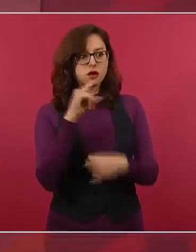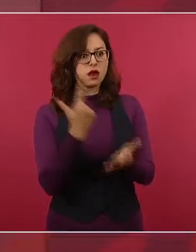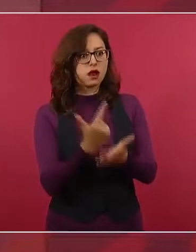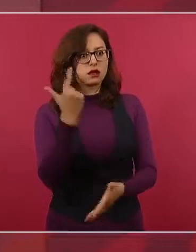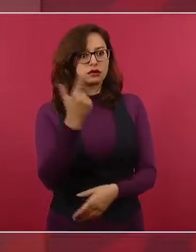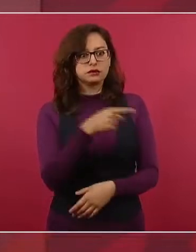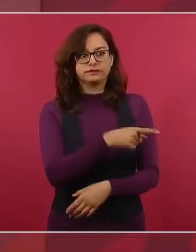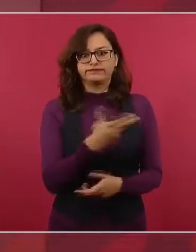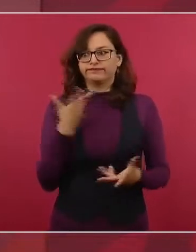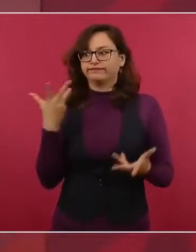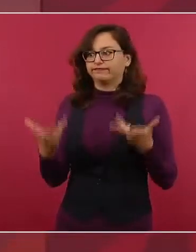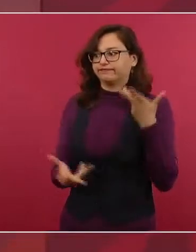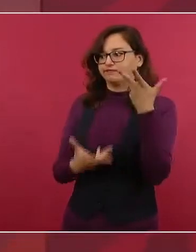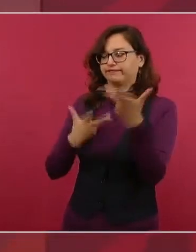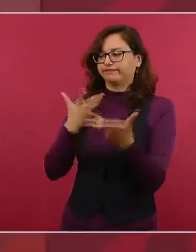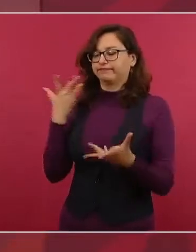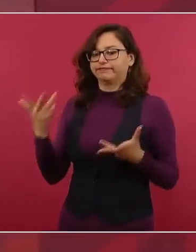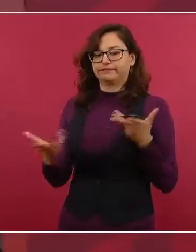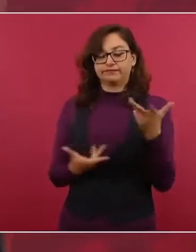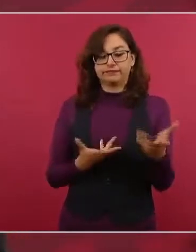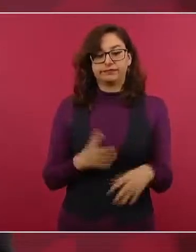se hablaba de eso